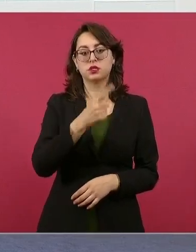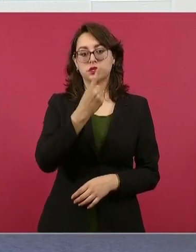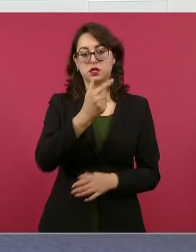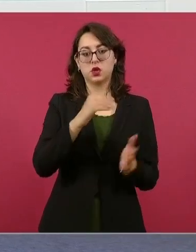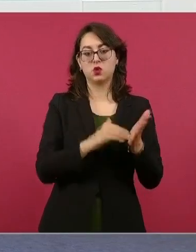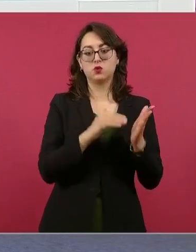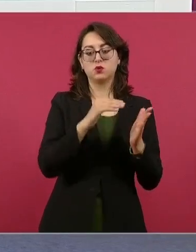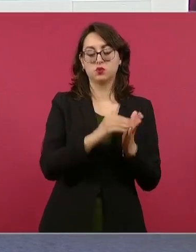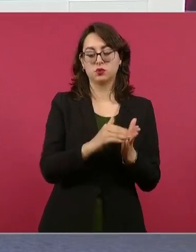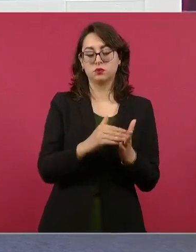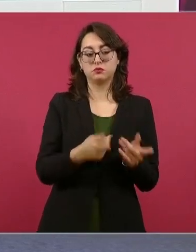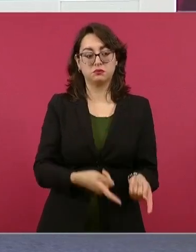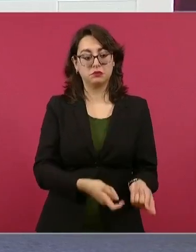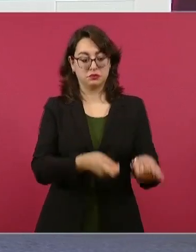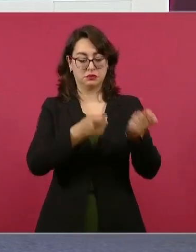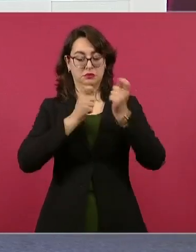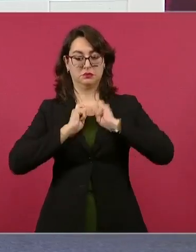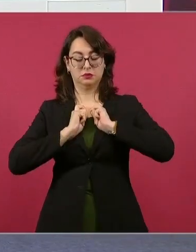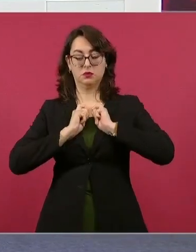aumentó